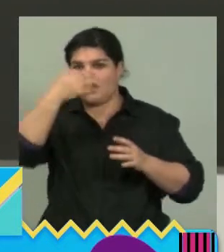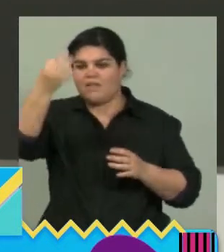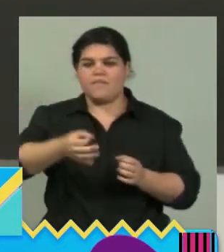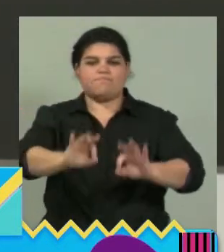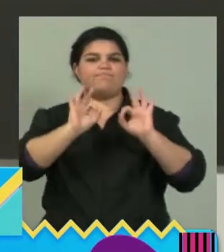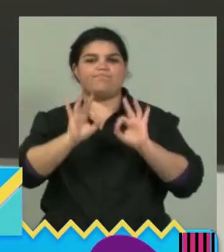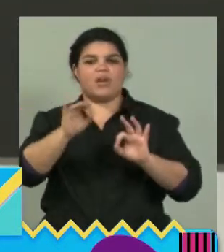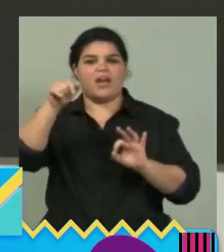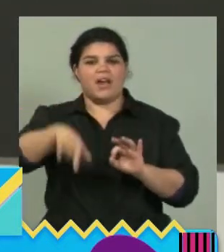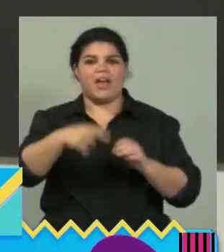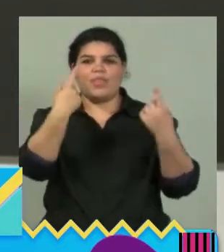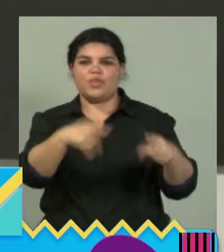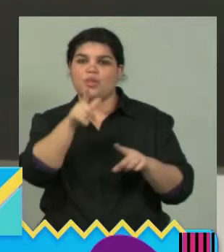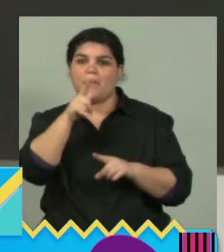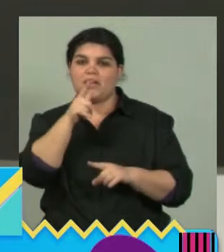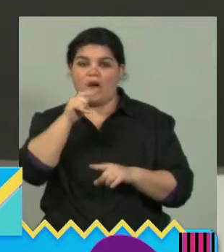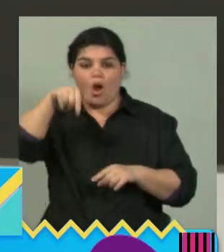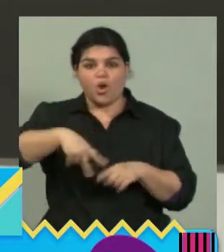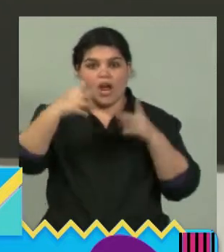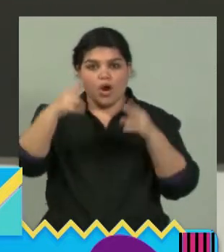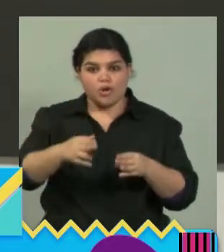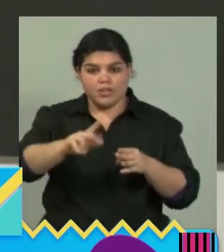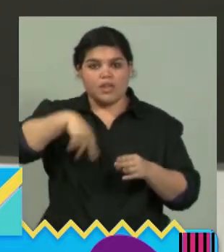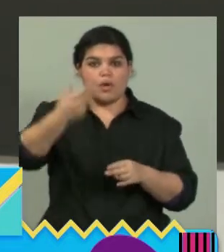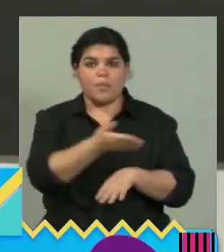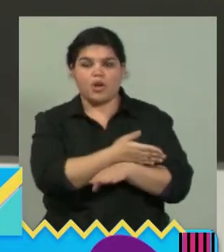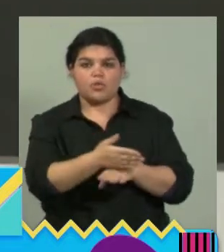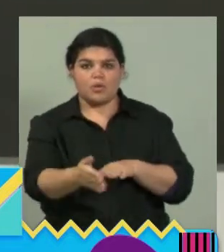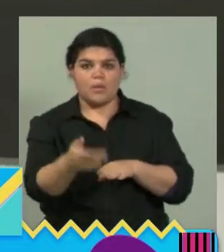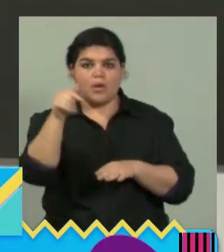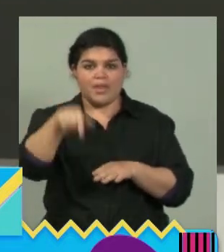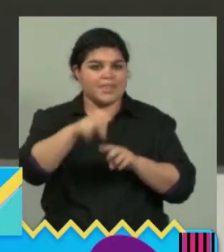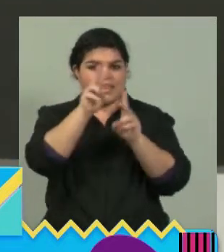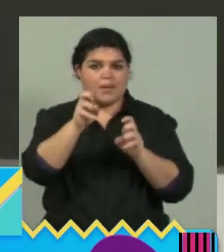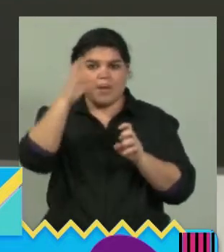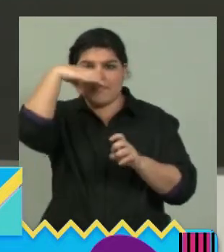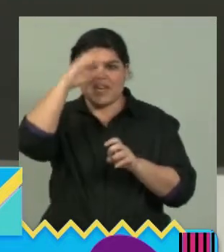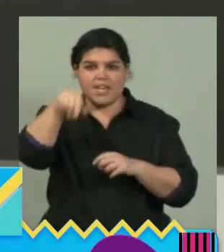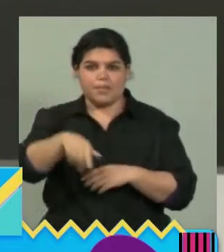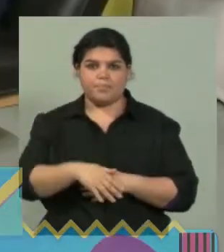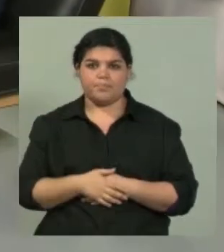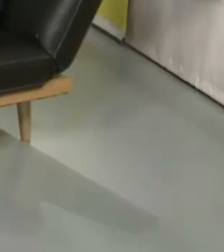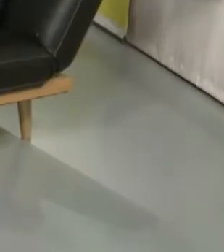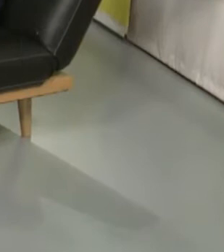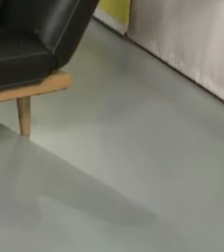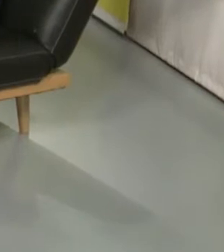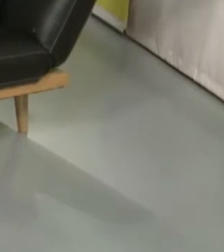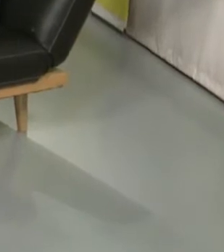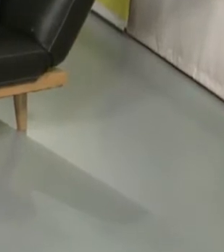plenamente aquí en el estudio de Distintos Parecidos. Vamos a un corte y enseguida continuamos aquí con este tema, la minería.